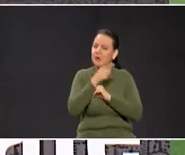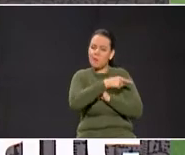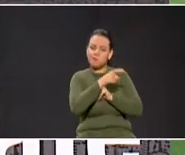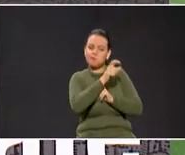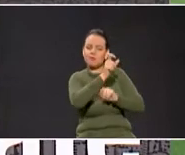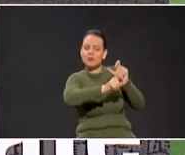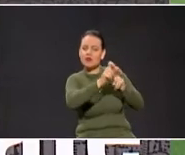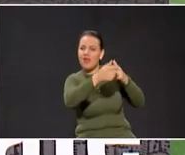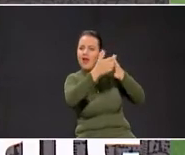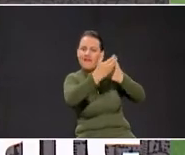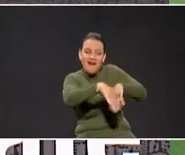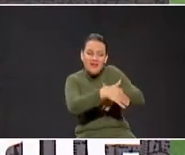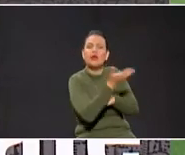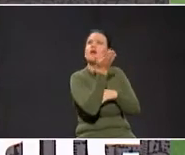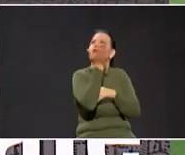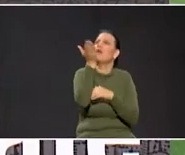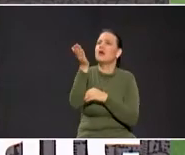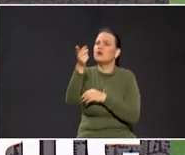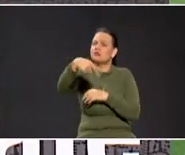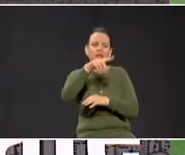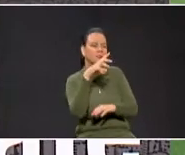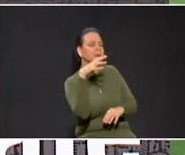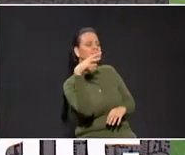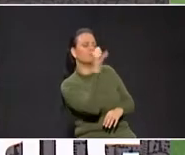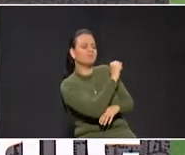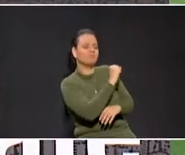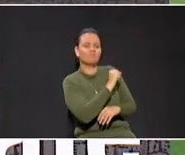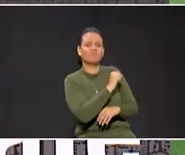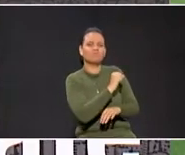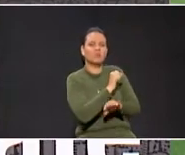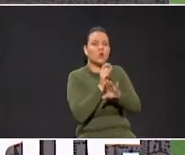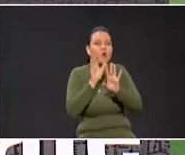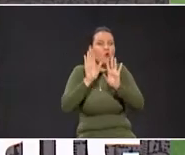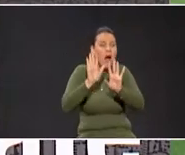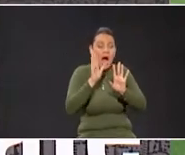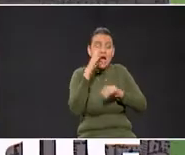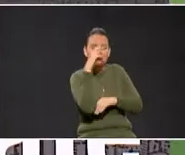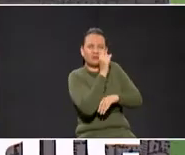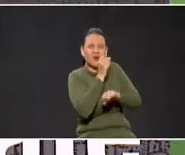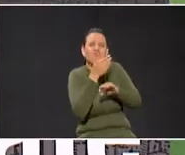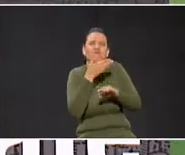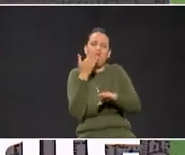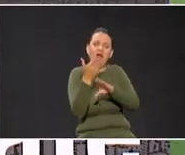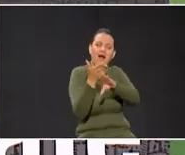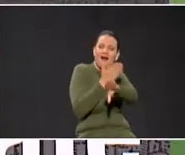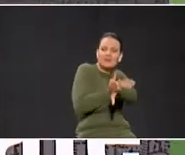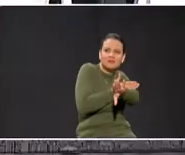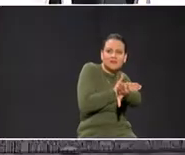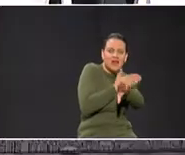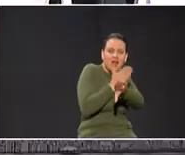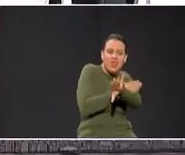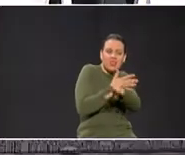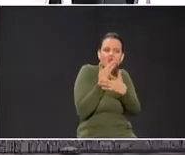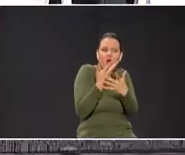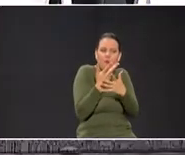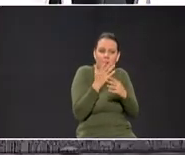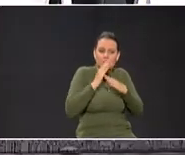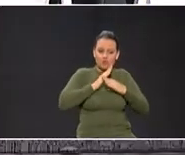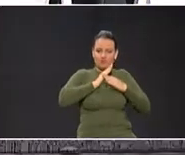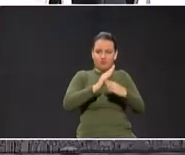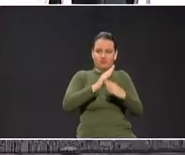cómo va a ser esa etapa de prevención que ustedes van a tener con ellos antes de llegar a ese momento que usted nos está hablando los